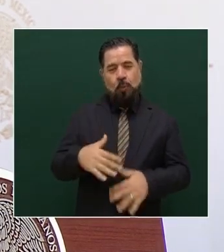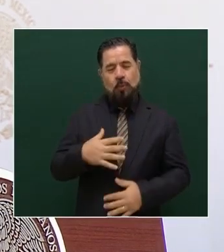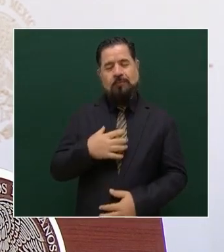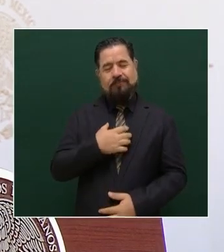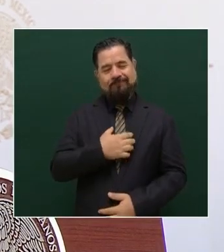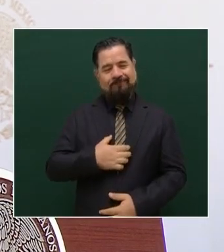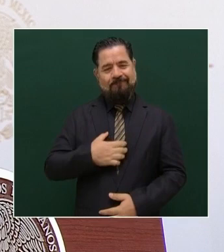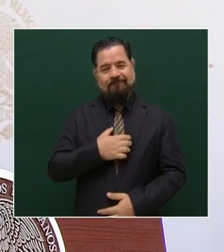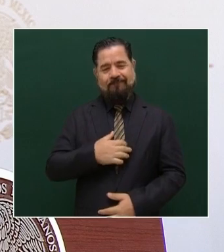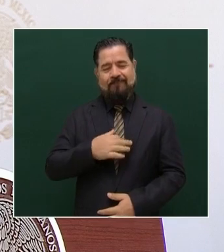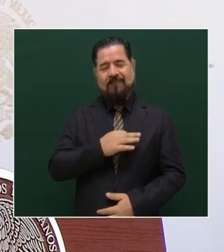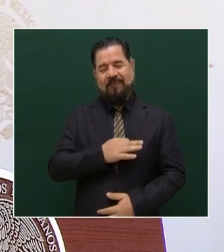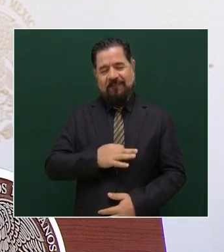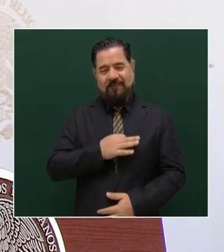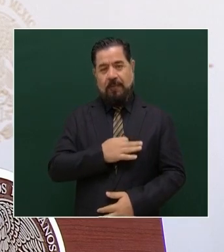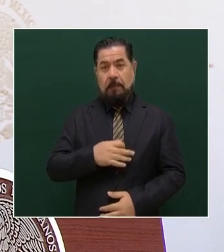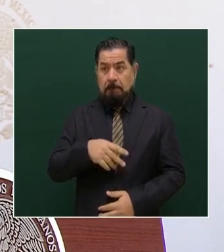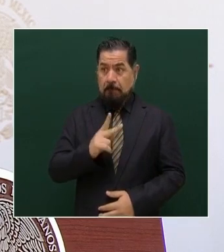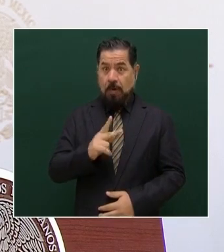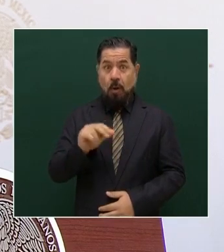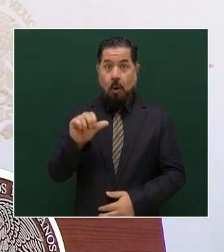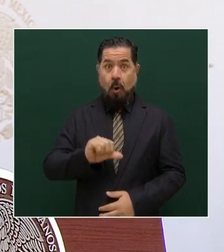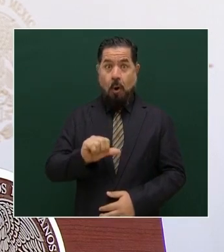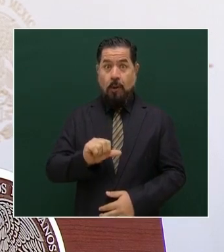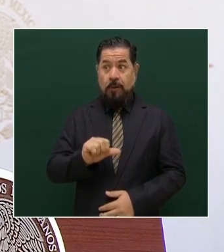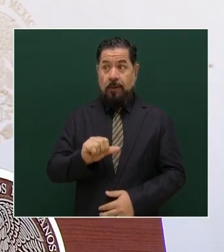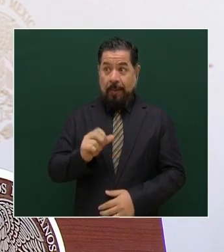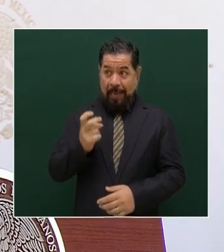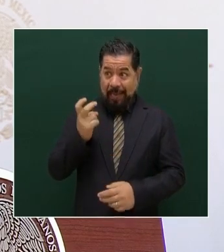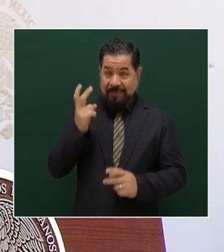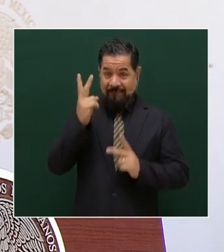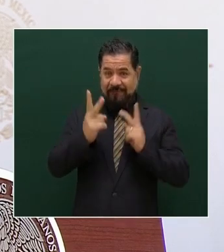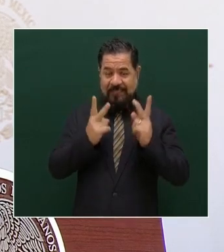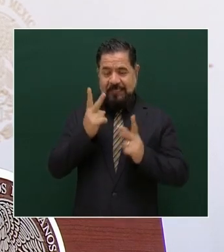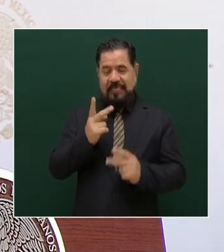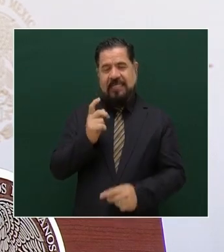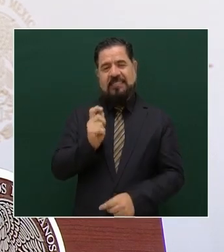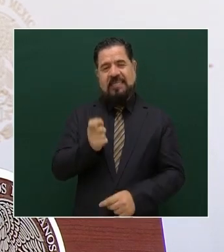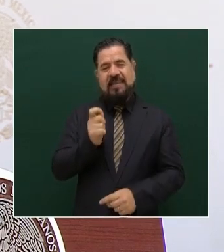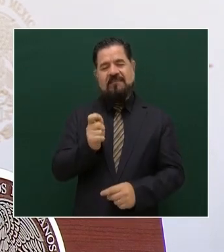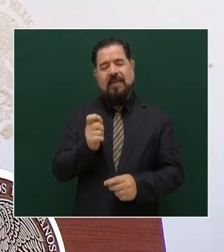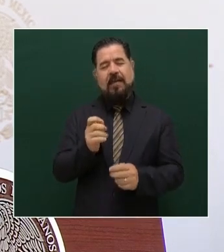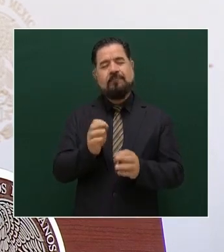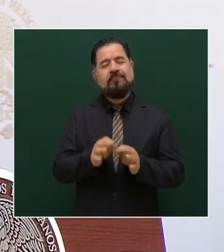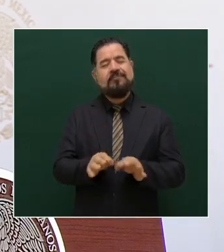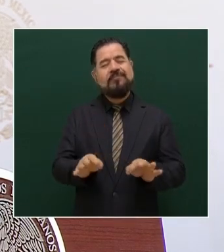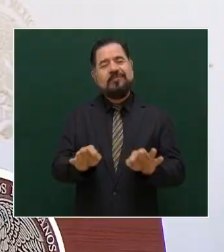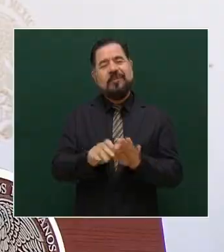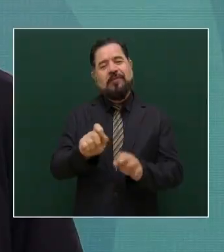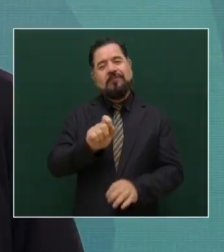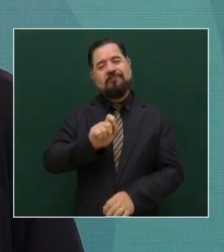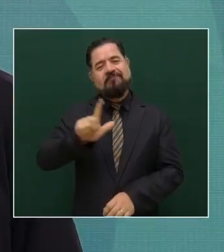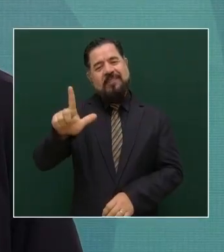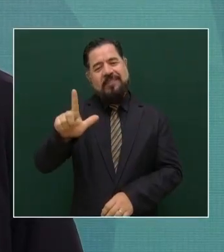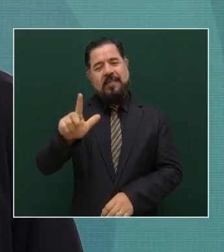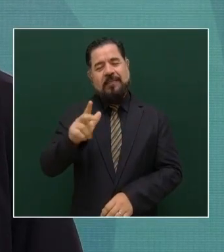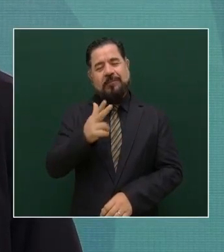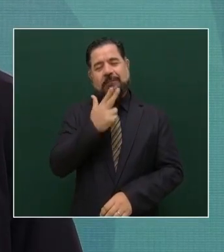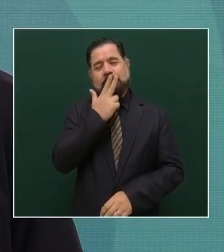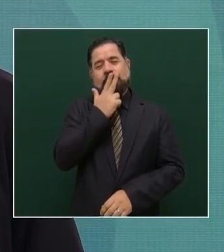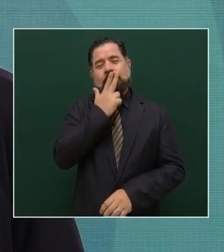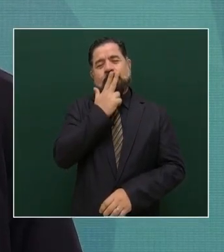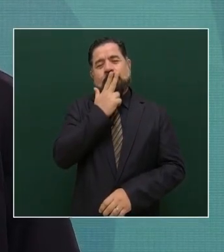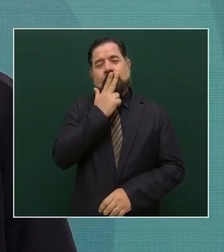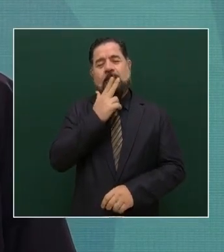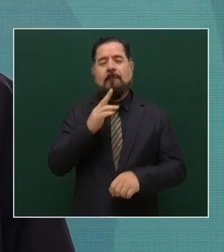tiene, representa una ocasión, un significado muy especial para nosotros. La